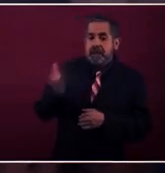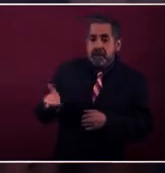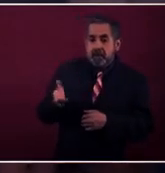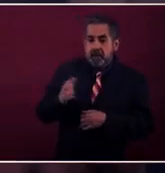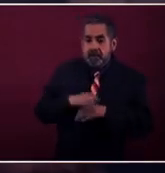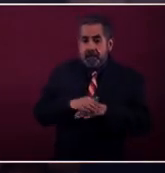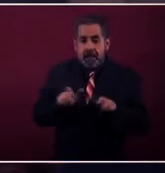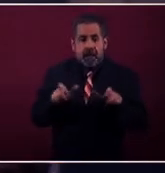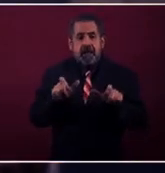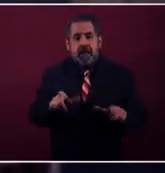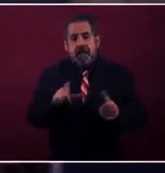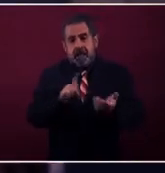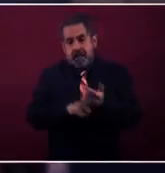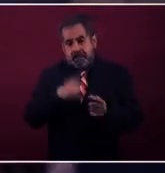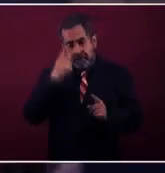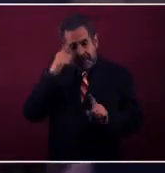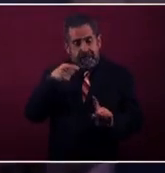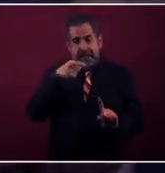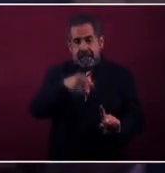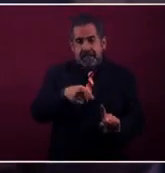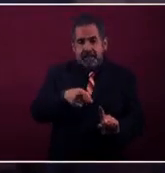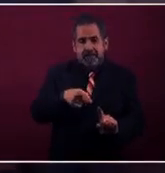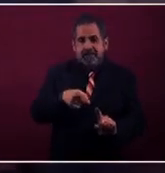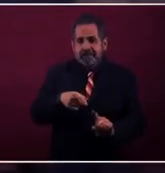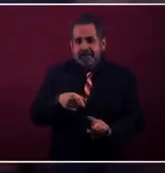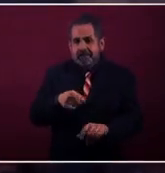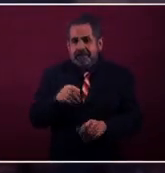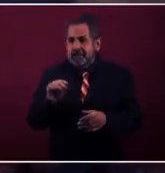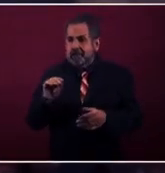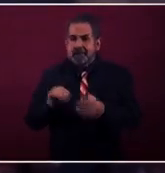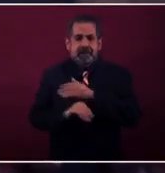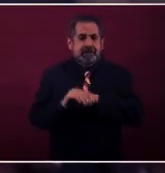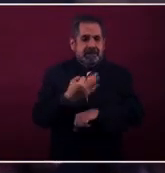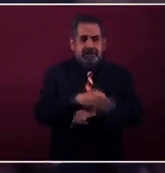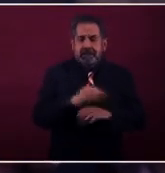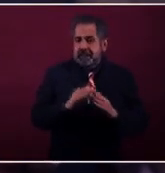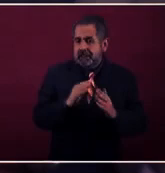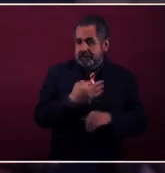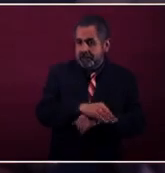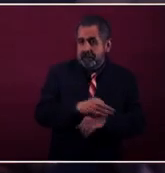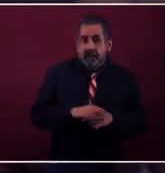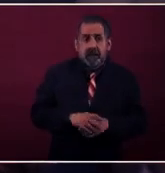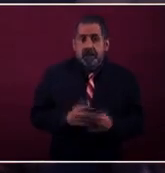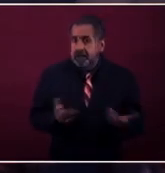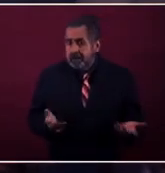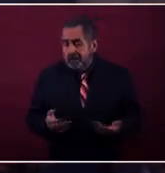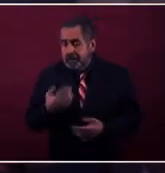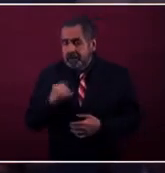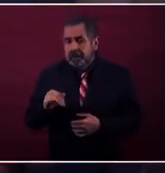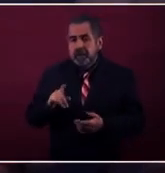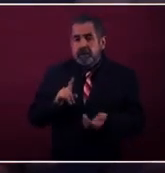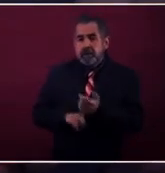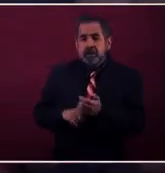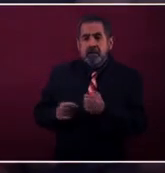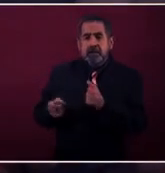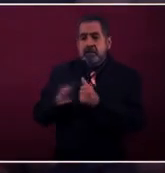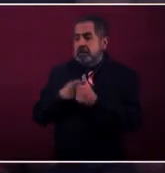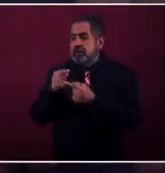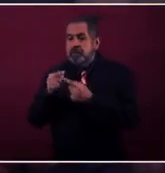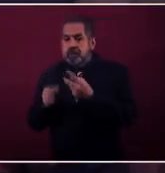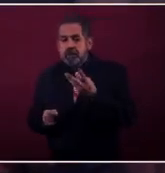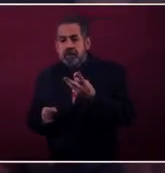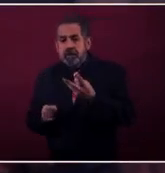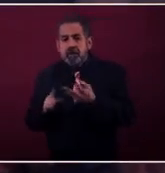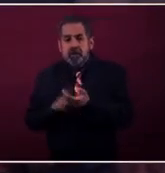medidas cautelares, y lo paradójico de todo es que las medidas cautelares tendrían que haberse